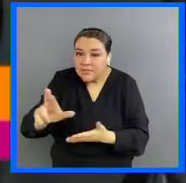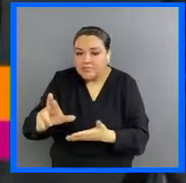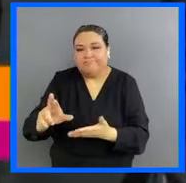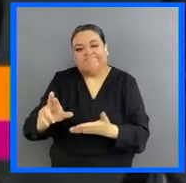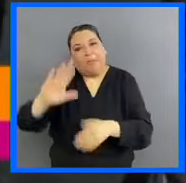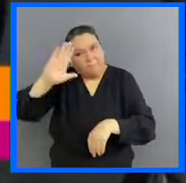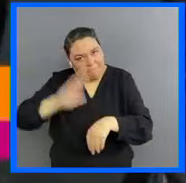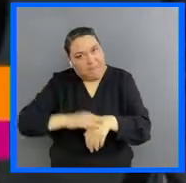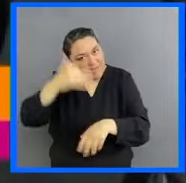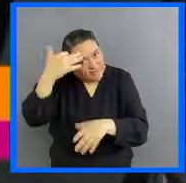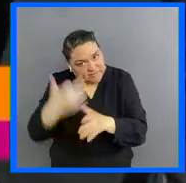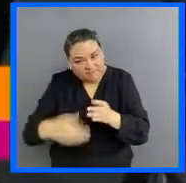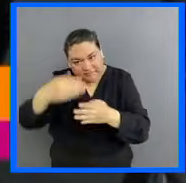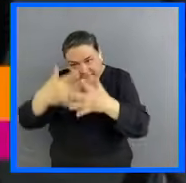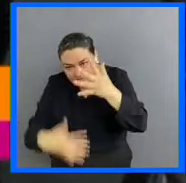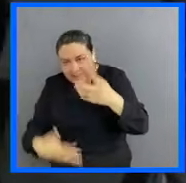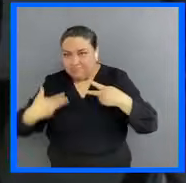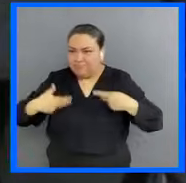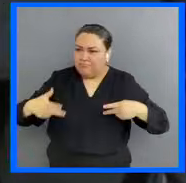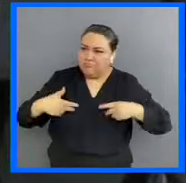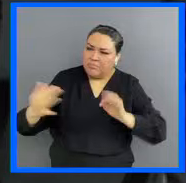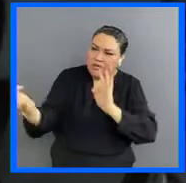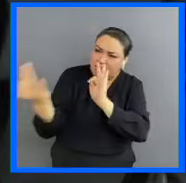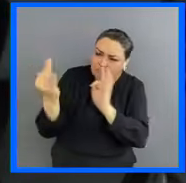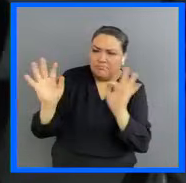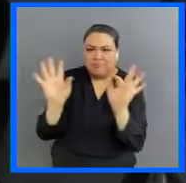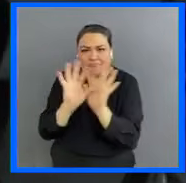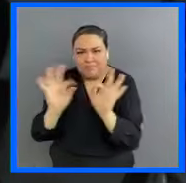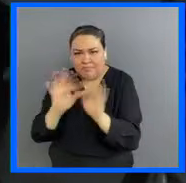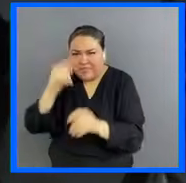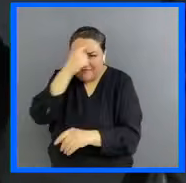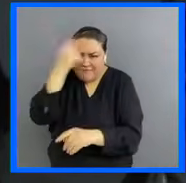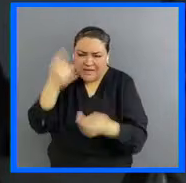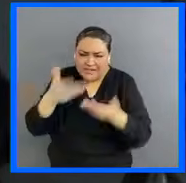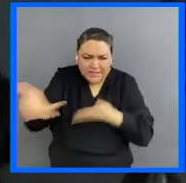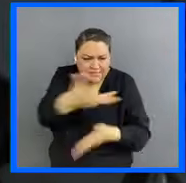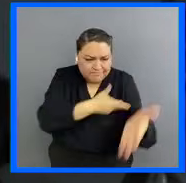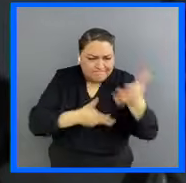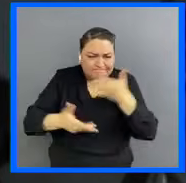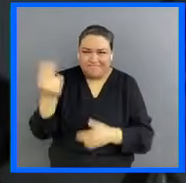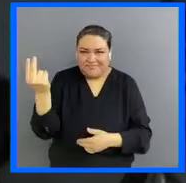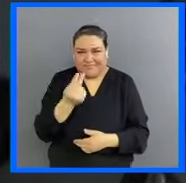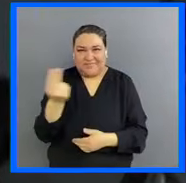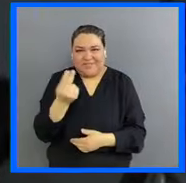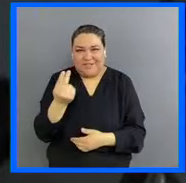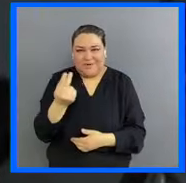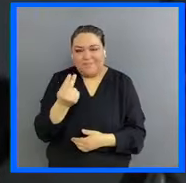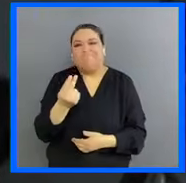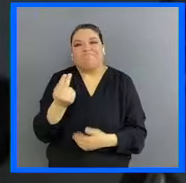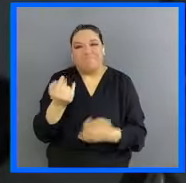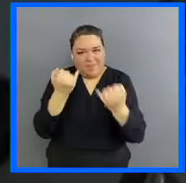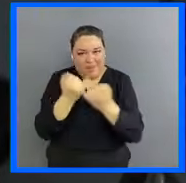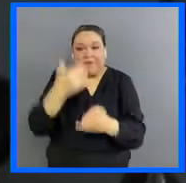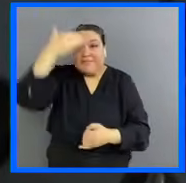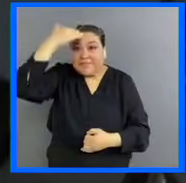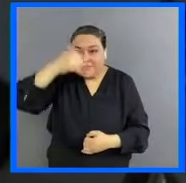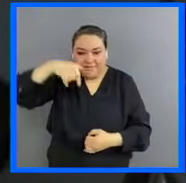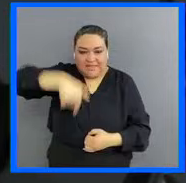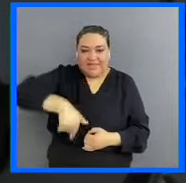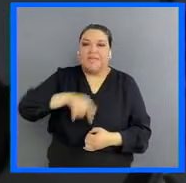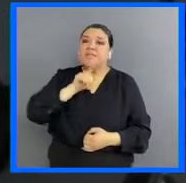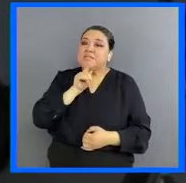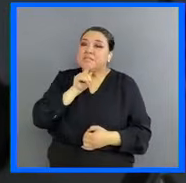de forma frontal, de manera sencilla con la ciudadanía y que sepan que el Poder Judicial de Jalisco